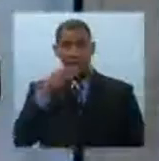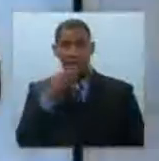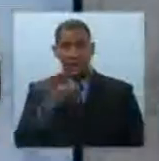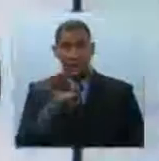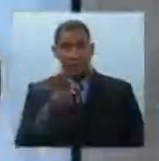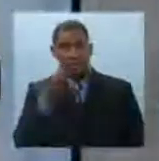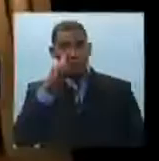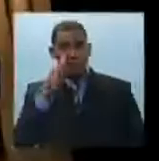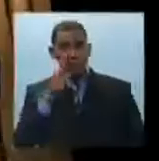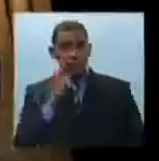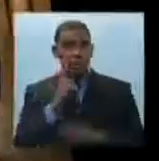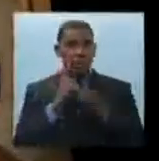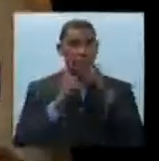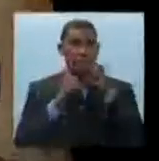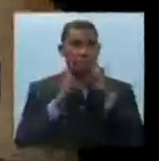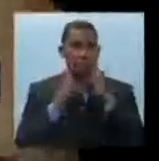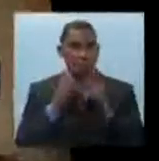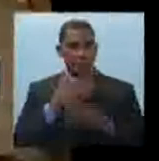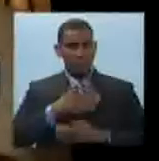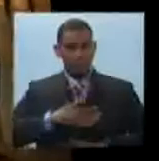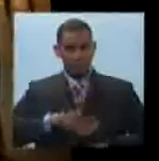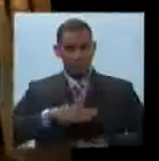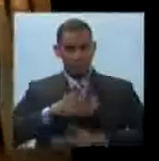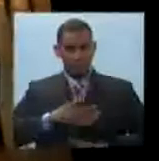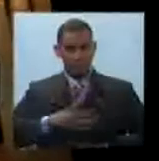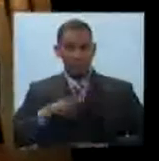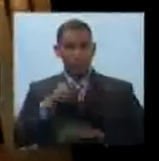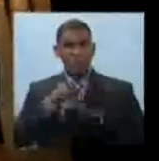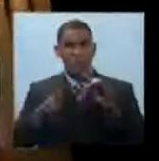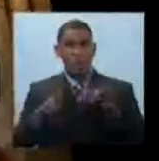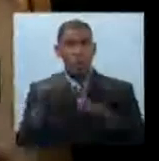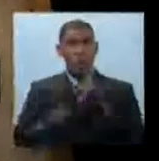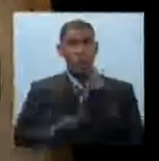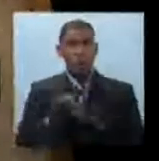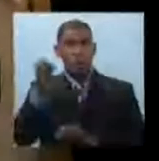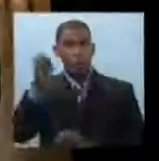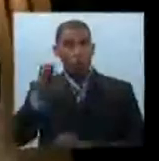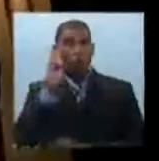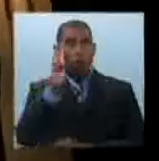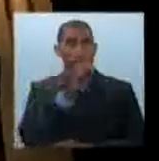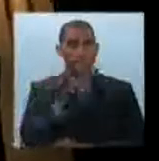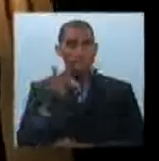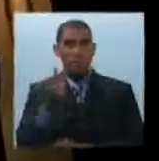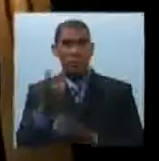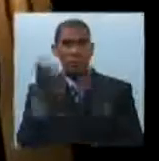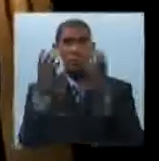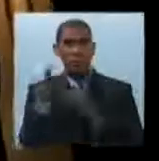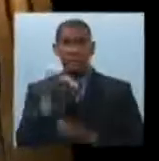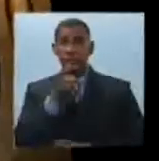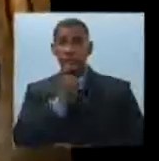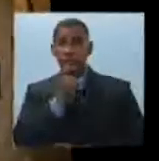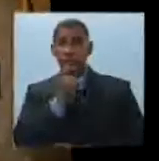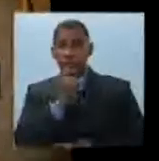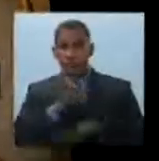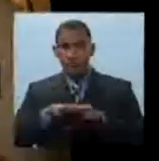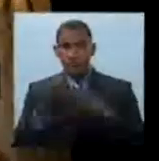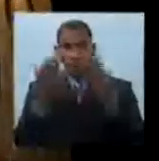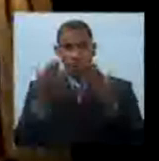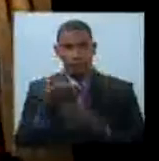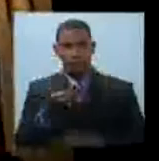de llorar y ibas a controlar eso, pero de una manera hoy en el acto demasiado emotiva y difícil, ¿no? En ese tipo de